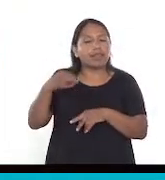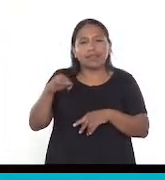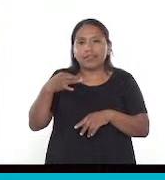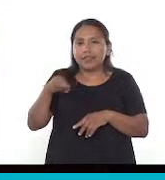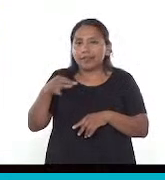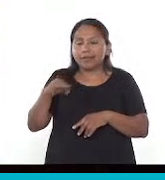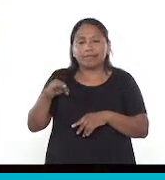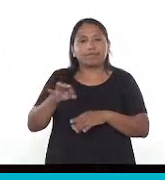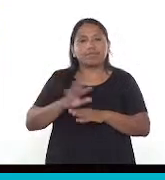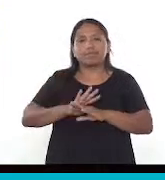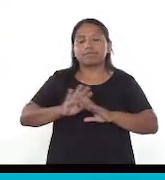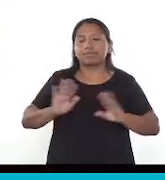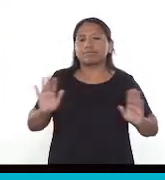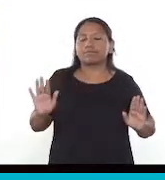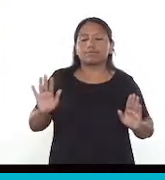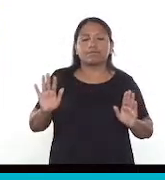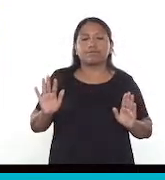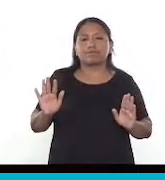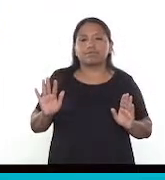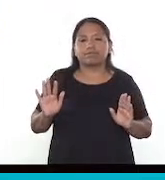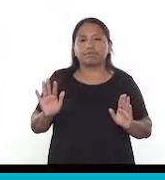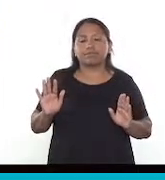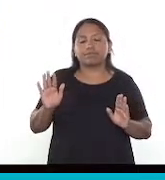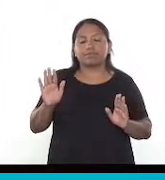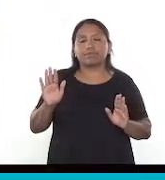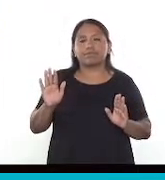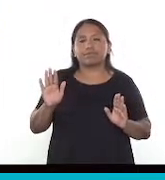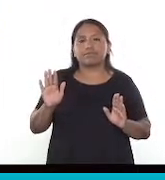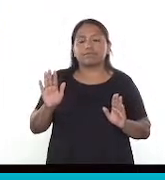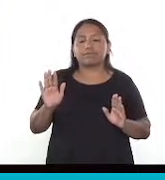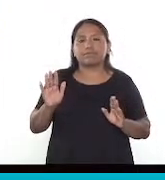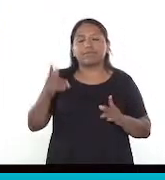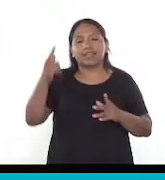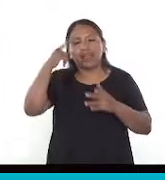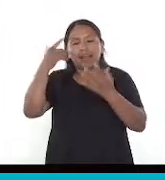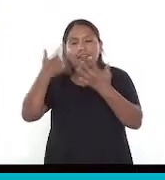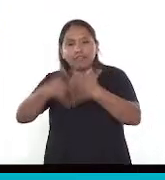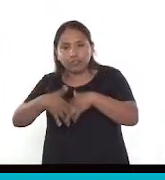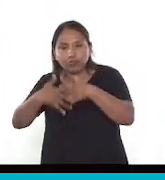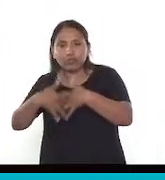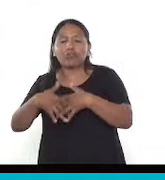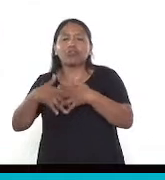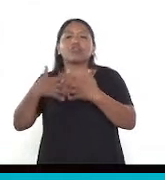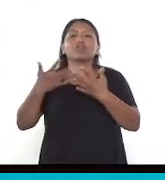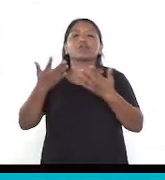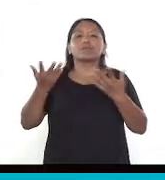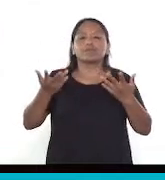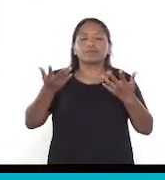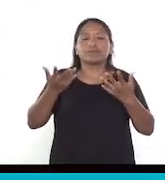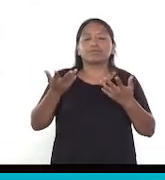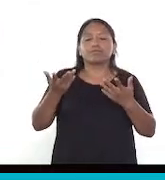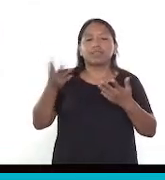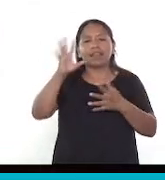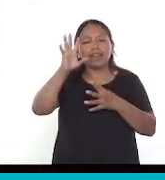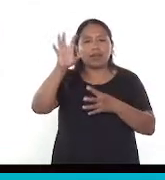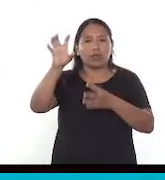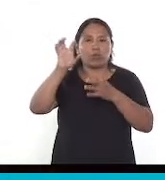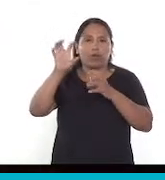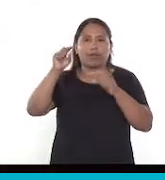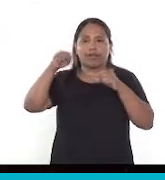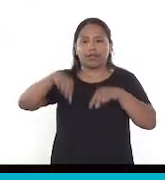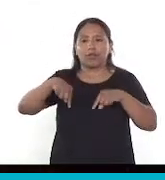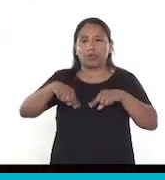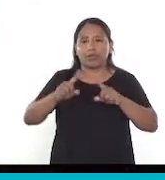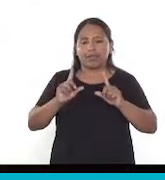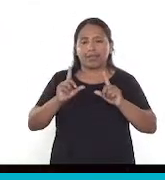también en materia de reflexión y de recuerdo en este